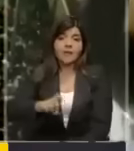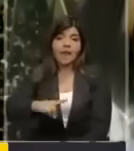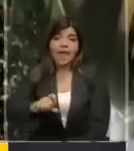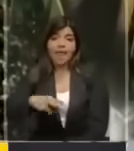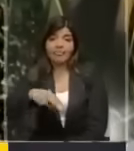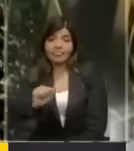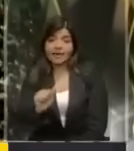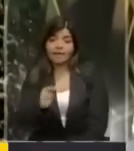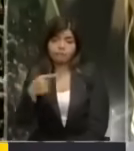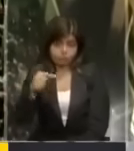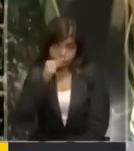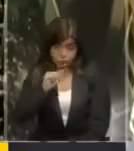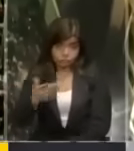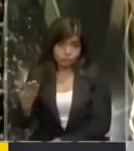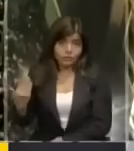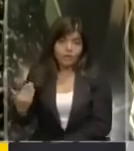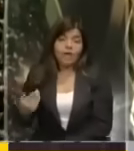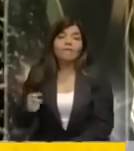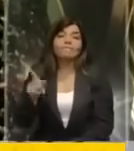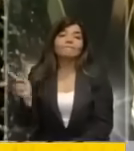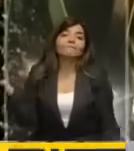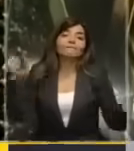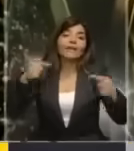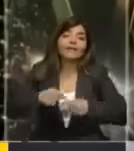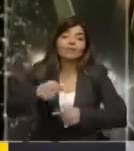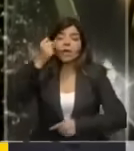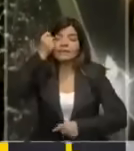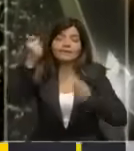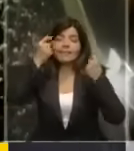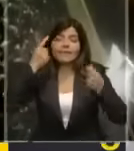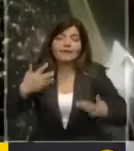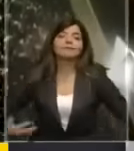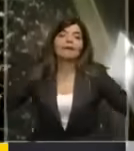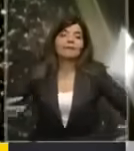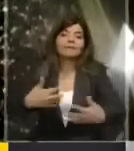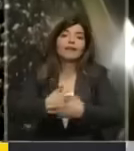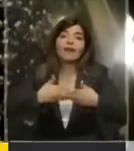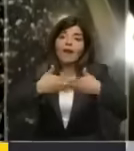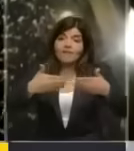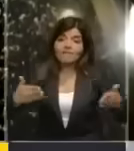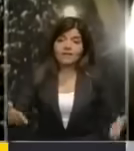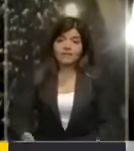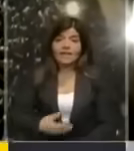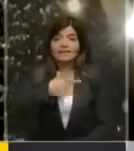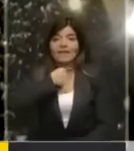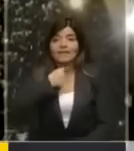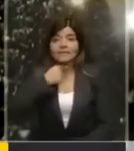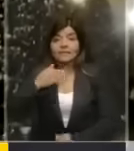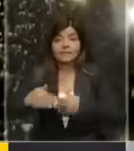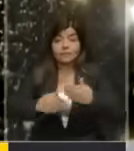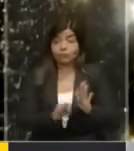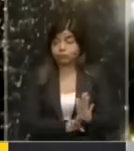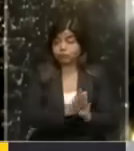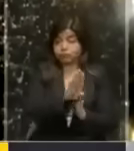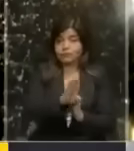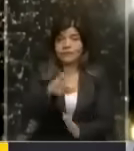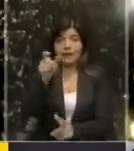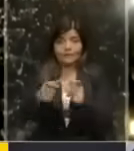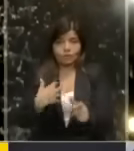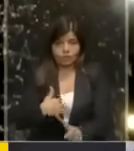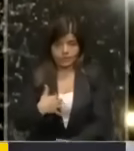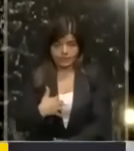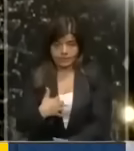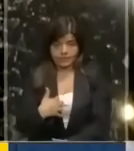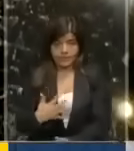tiempo. Venimos a abrazar las ideas de la libertad, que son aquellas que garantizan la prosperidad de los argentinos.